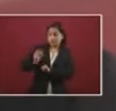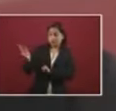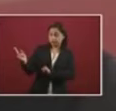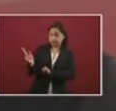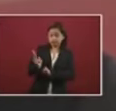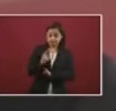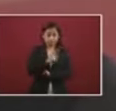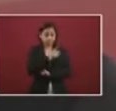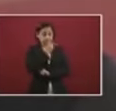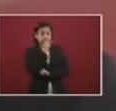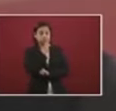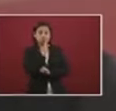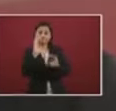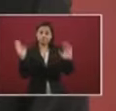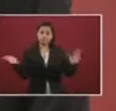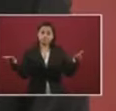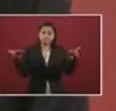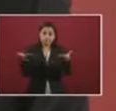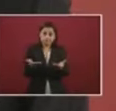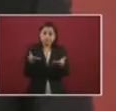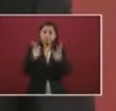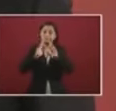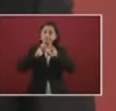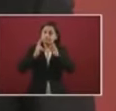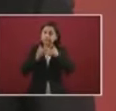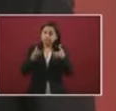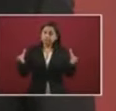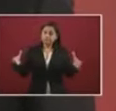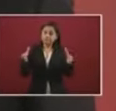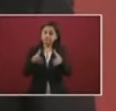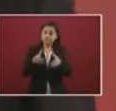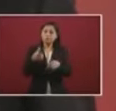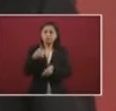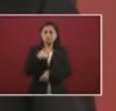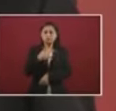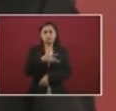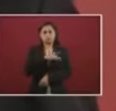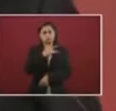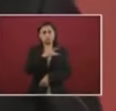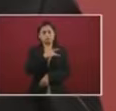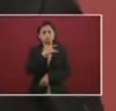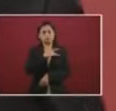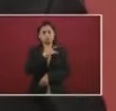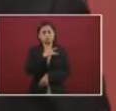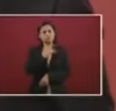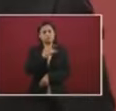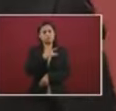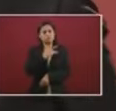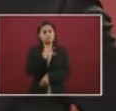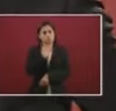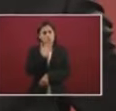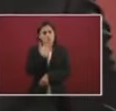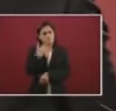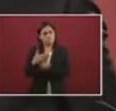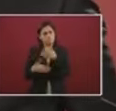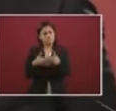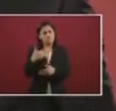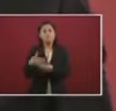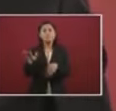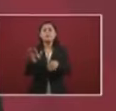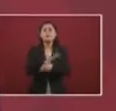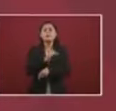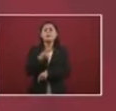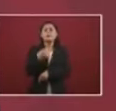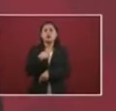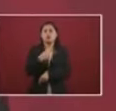Y va a ser un buen encuentro. Puedo decir que le tengo confianza, como lo he dicho